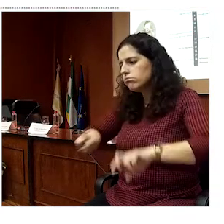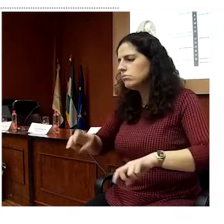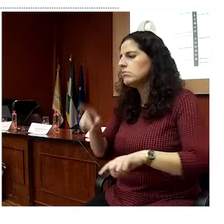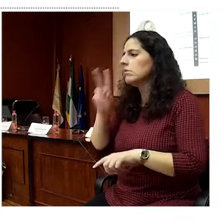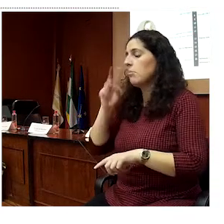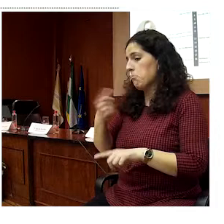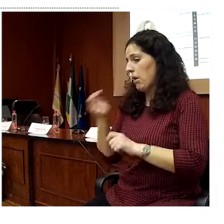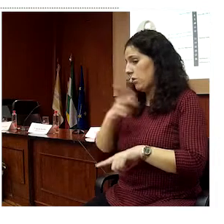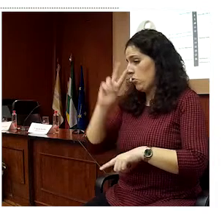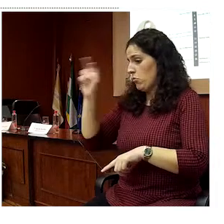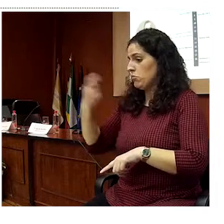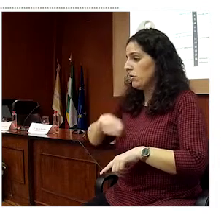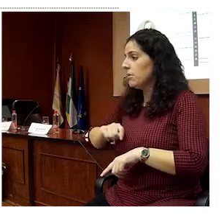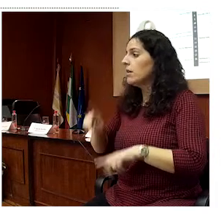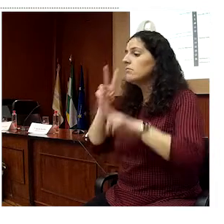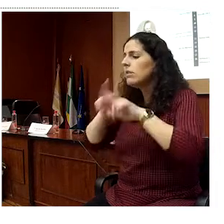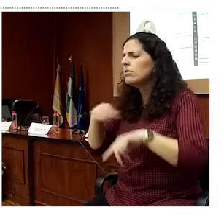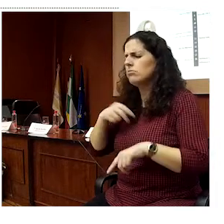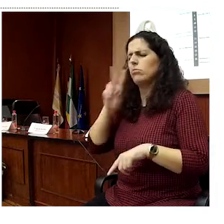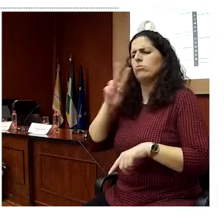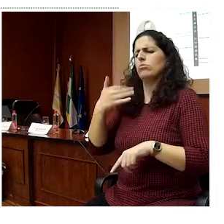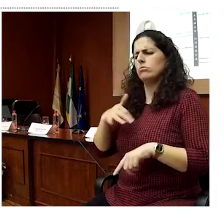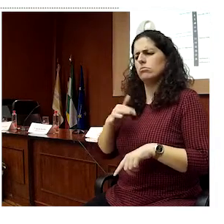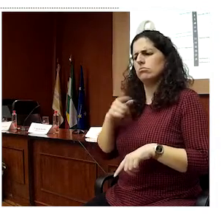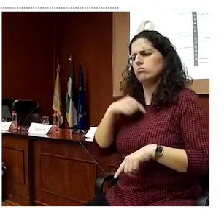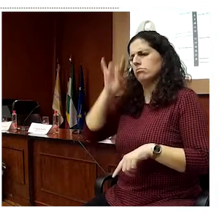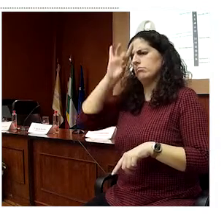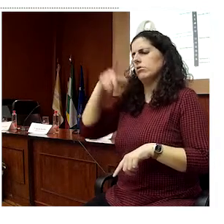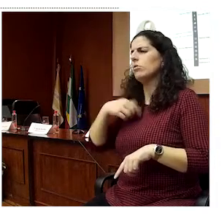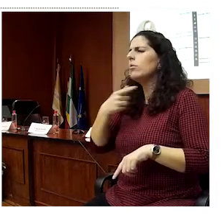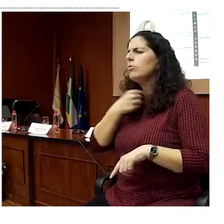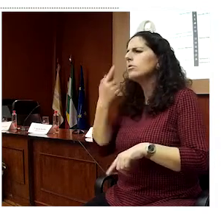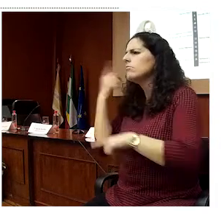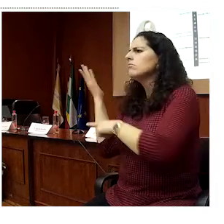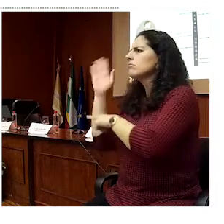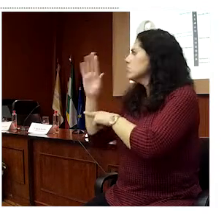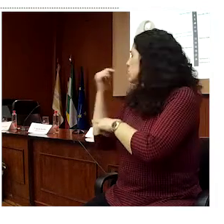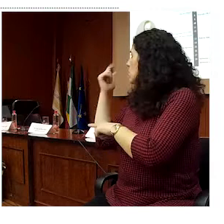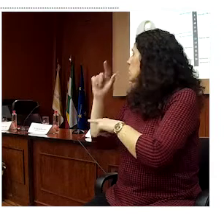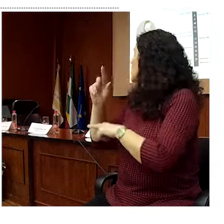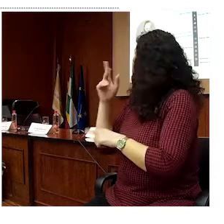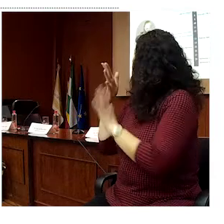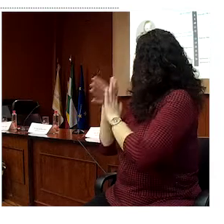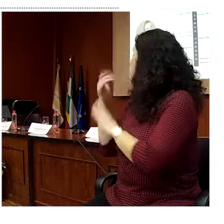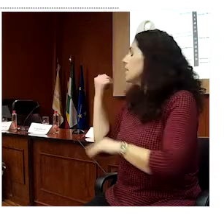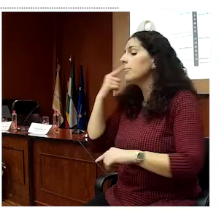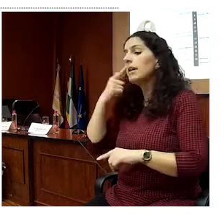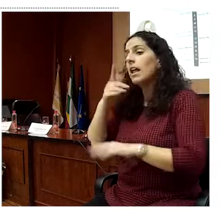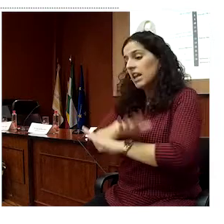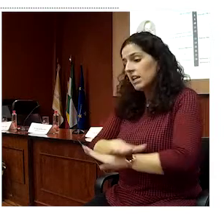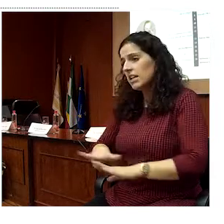al Alsalma, en el que a mí me llama mucho la atención, siempre me gusta poner esta diapositiva, porque los